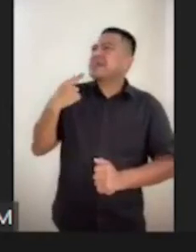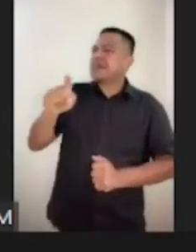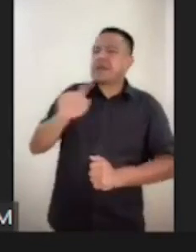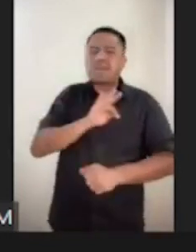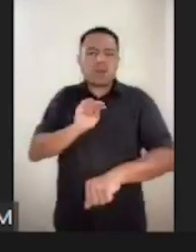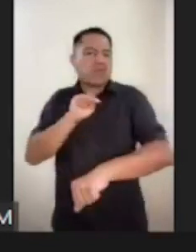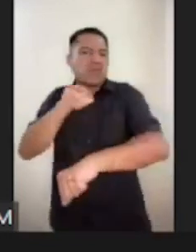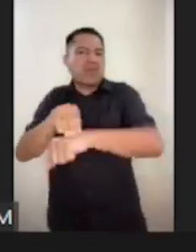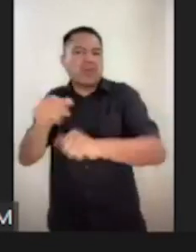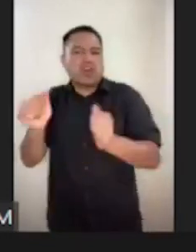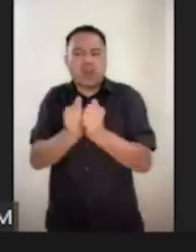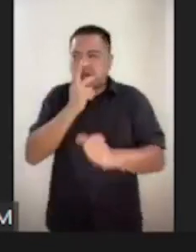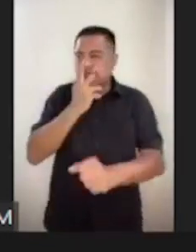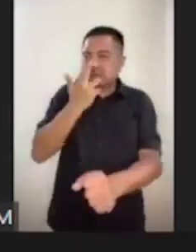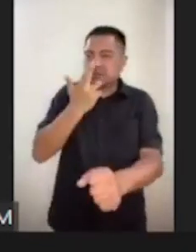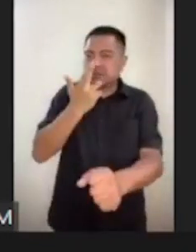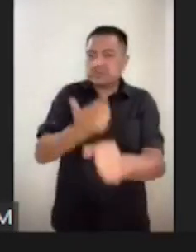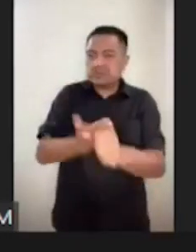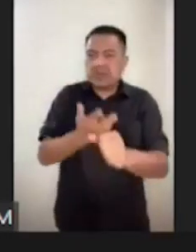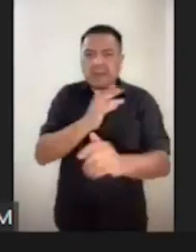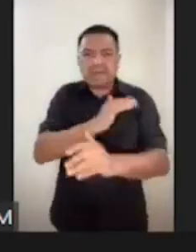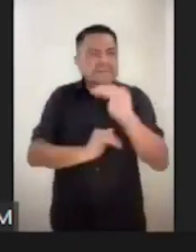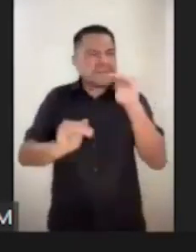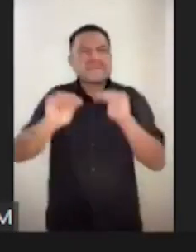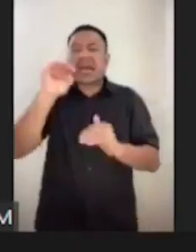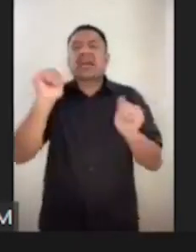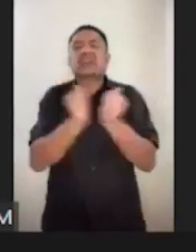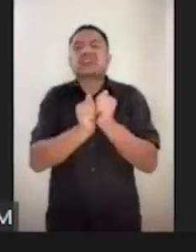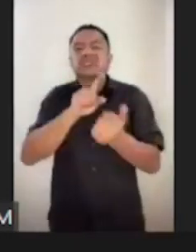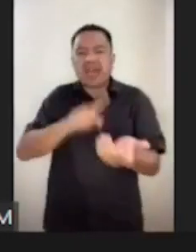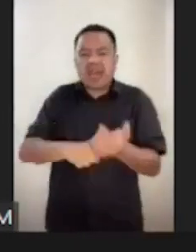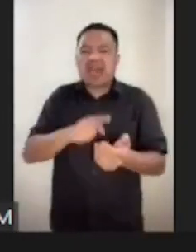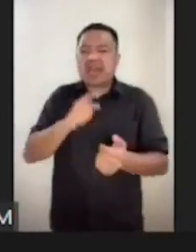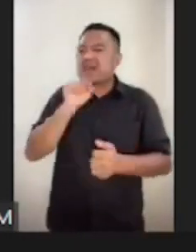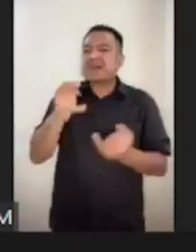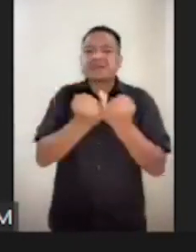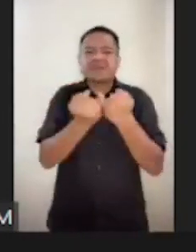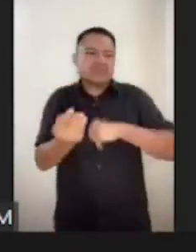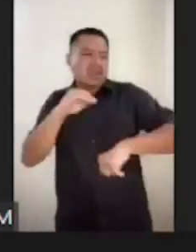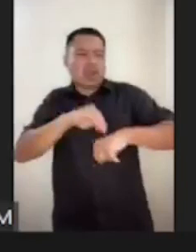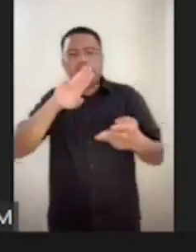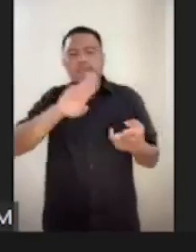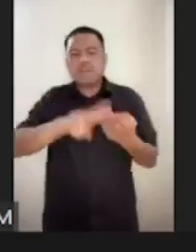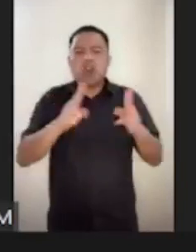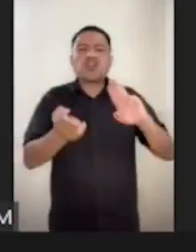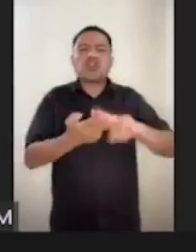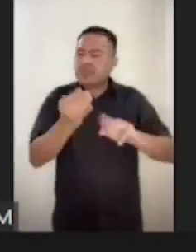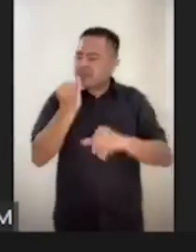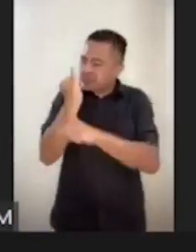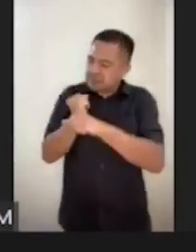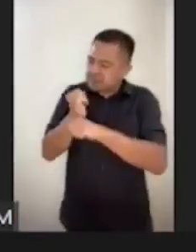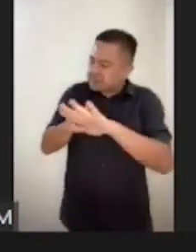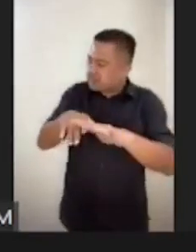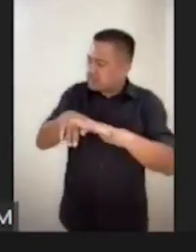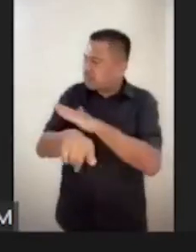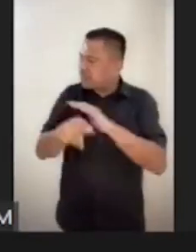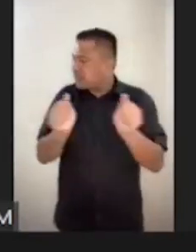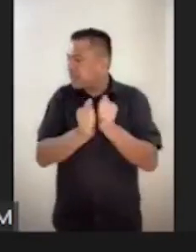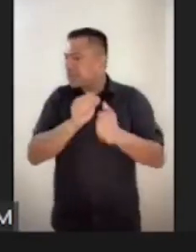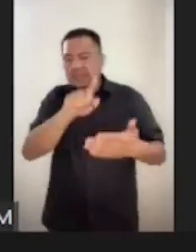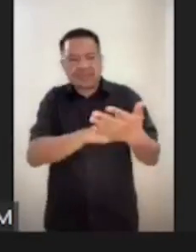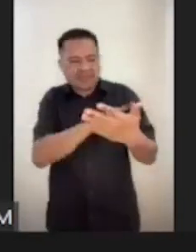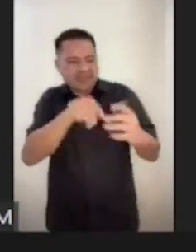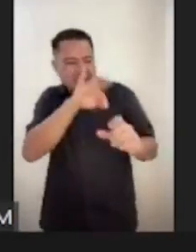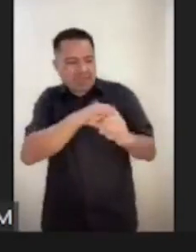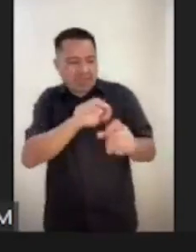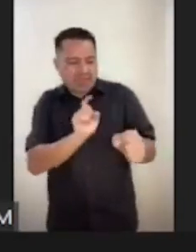le atribuye. Máxime que en las actas circunstanciadas levantadas con motivo de las inspecciones realizadas por los fedatarios